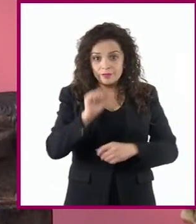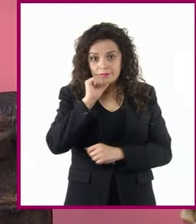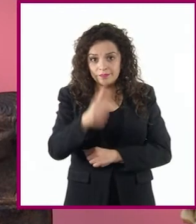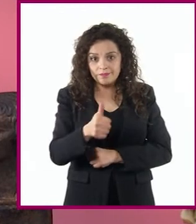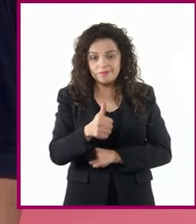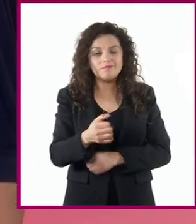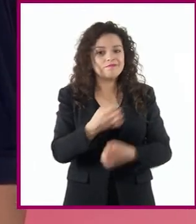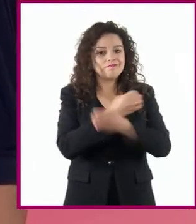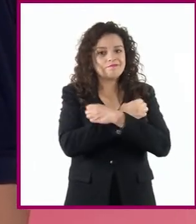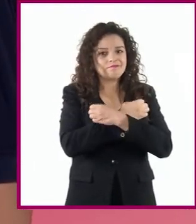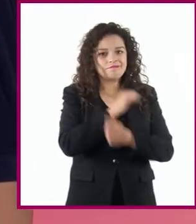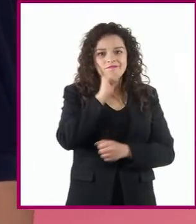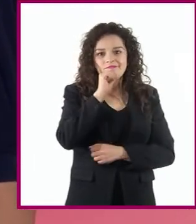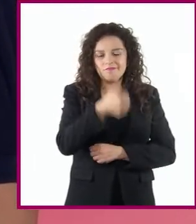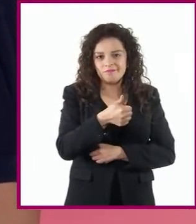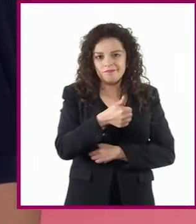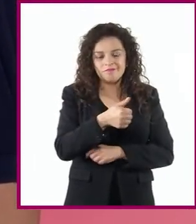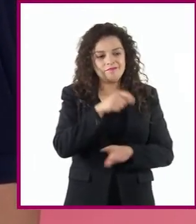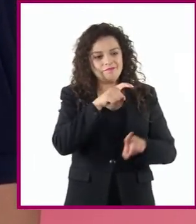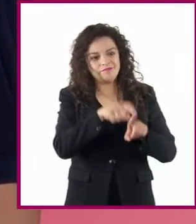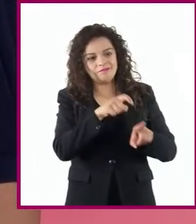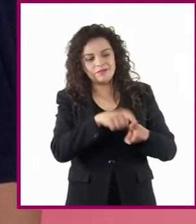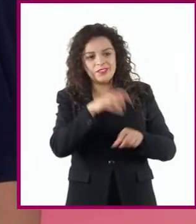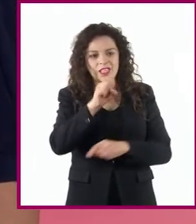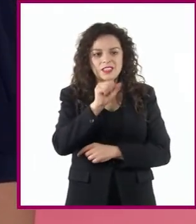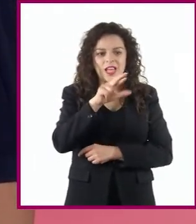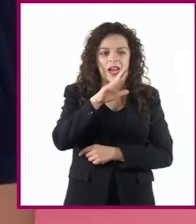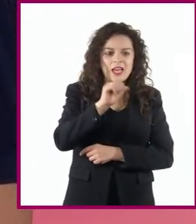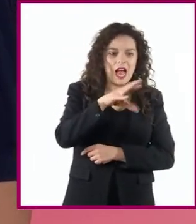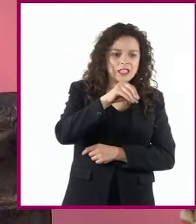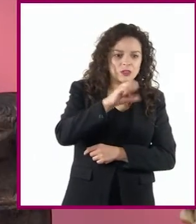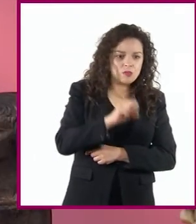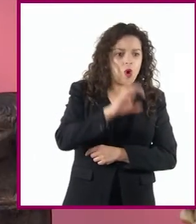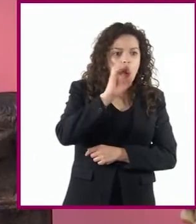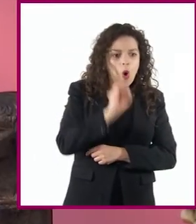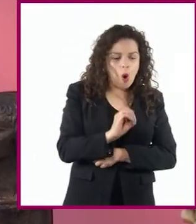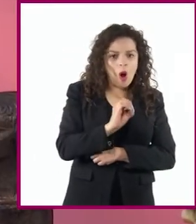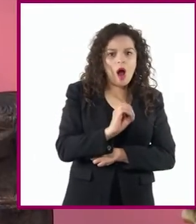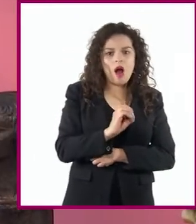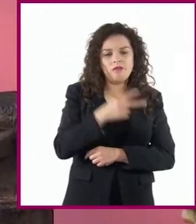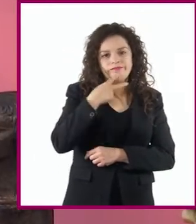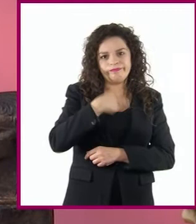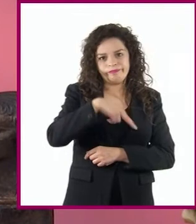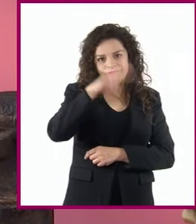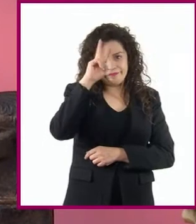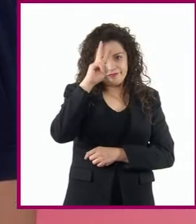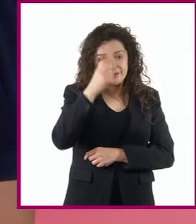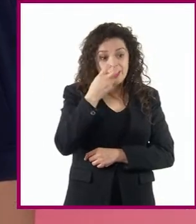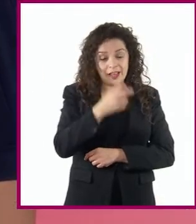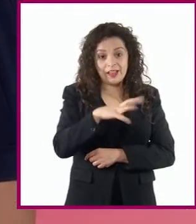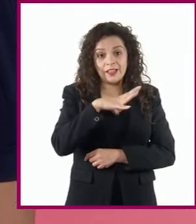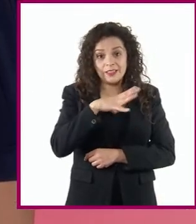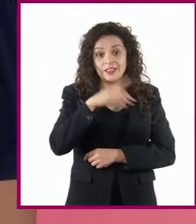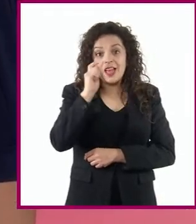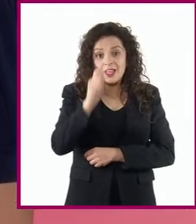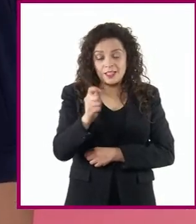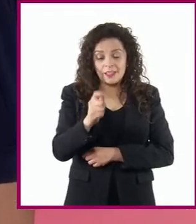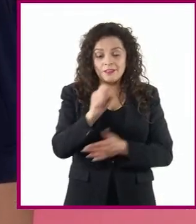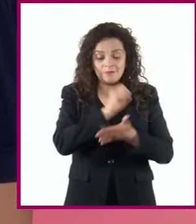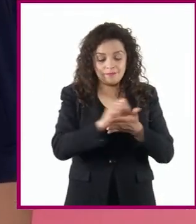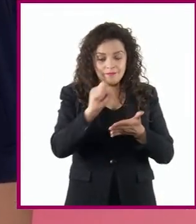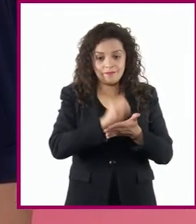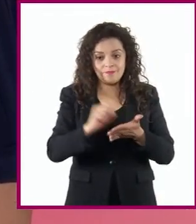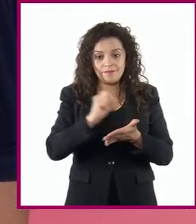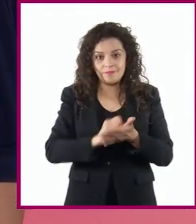descortesía, sarcasmo o ignorancia. Todo esto se encuentra presente en los diálogos que escribe